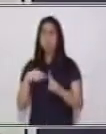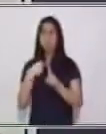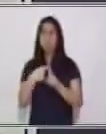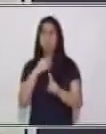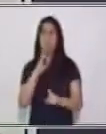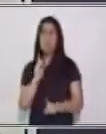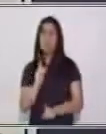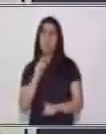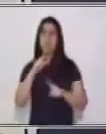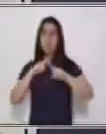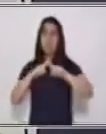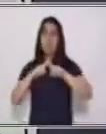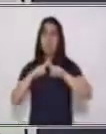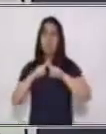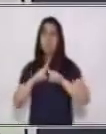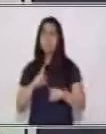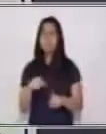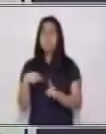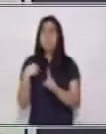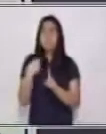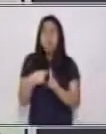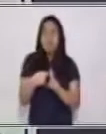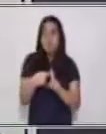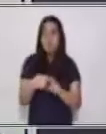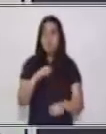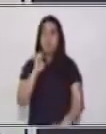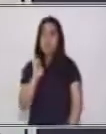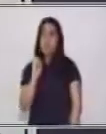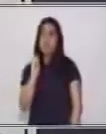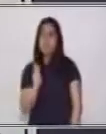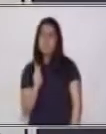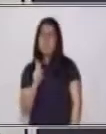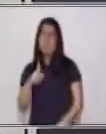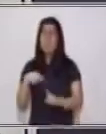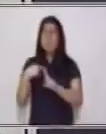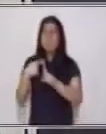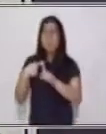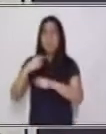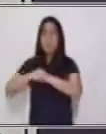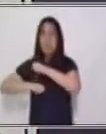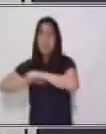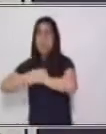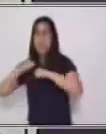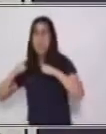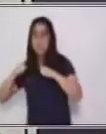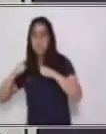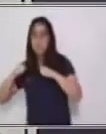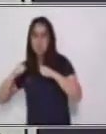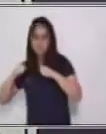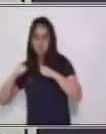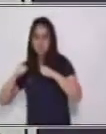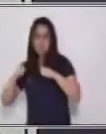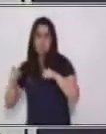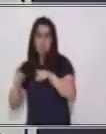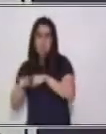con y y uno con y. Vamos a tener dos términos también, uno con x y uno con